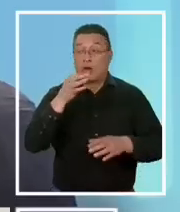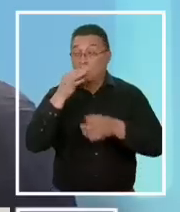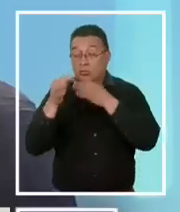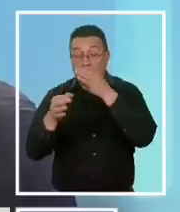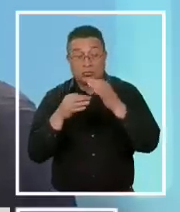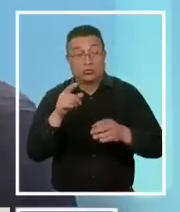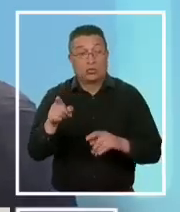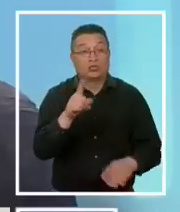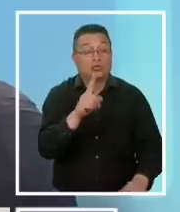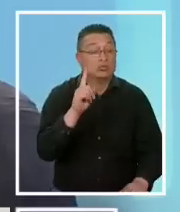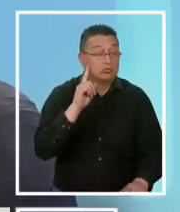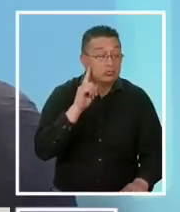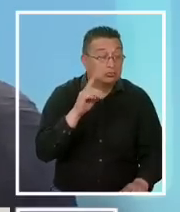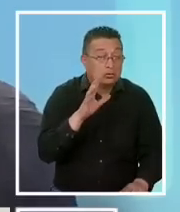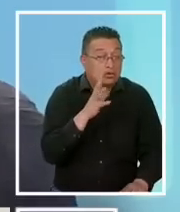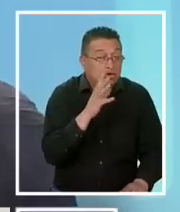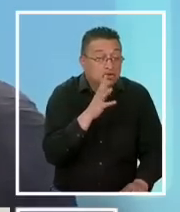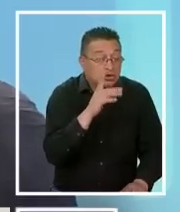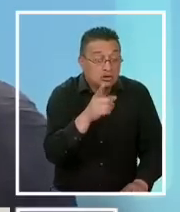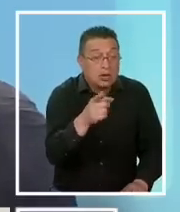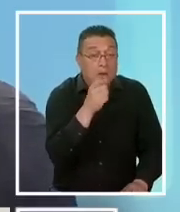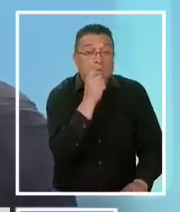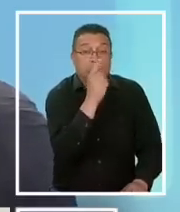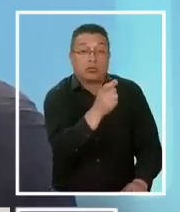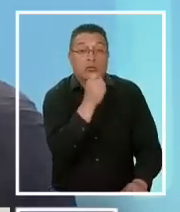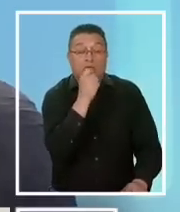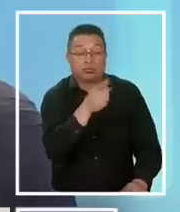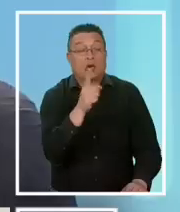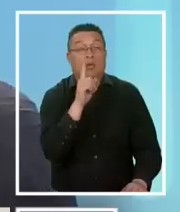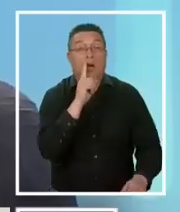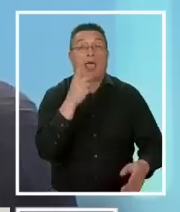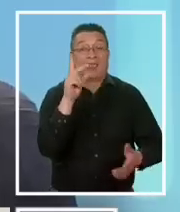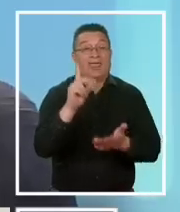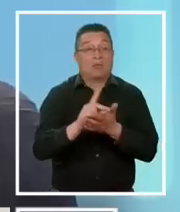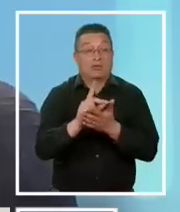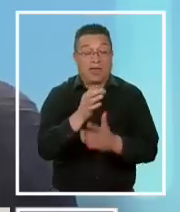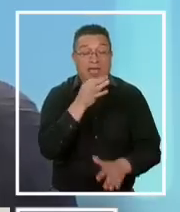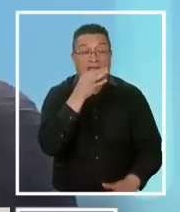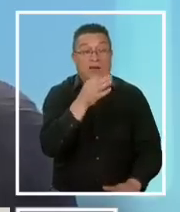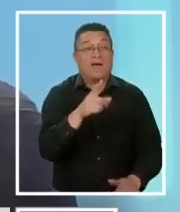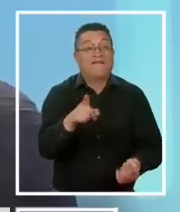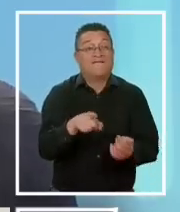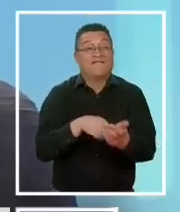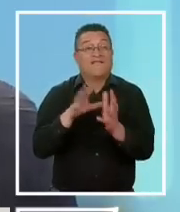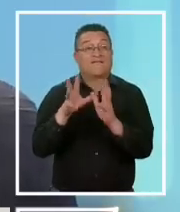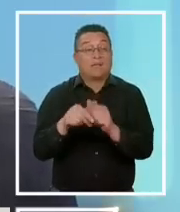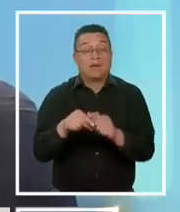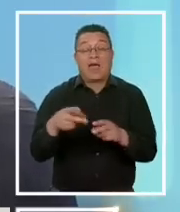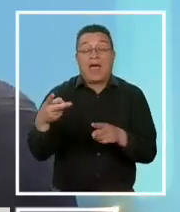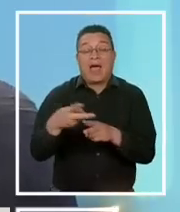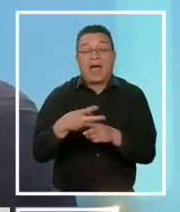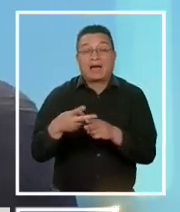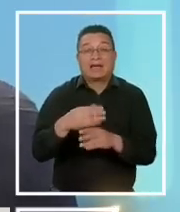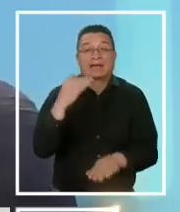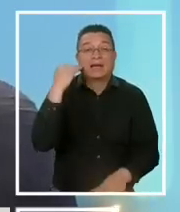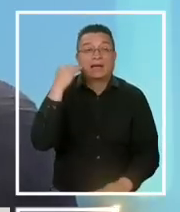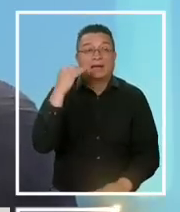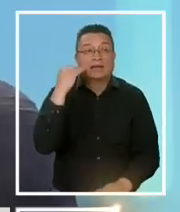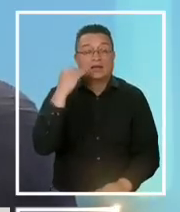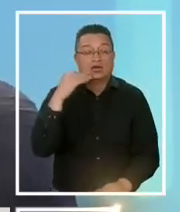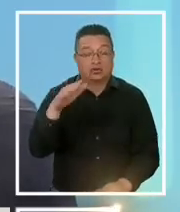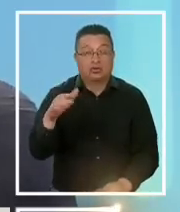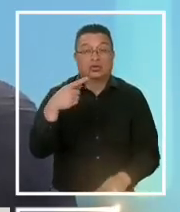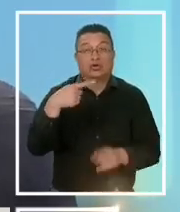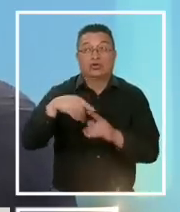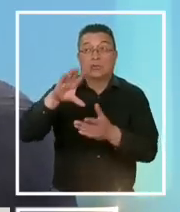no sé si usted tiene el caso o tiene comprobado estas denuncias incluso una diputada lo dijo familias que arriendan menores incluso